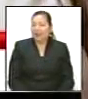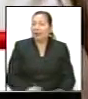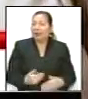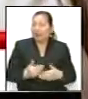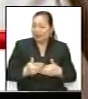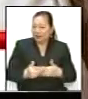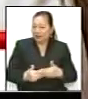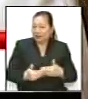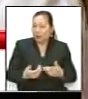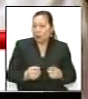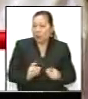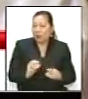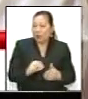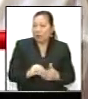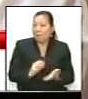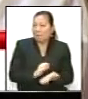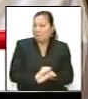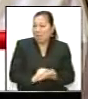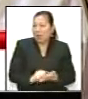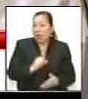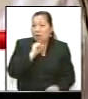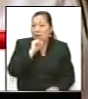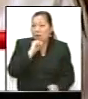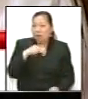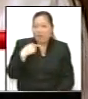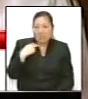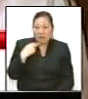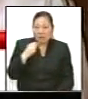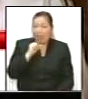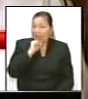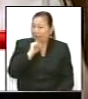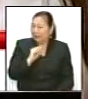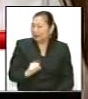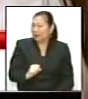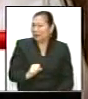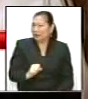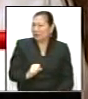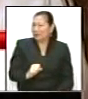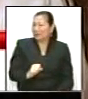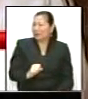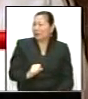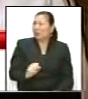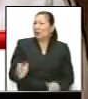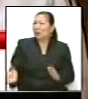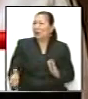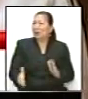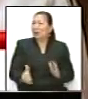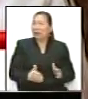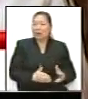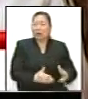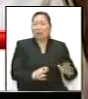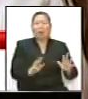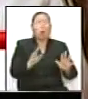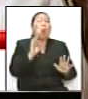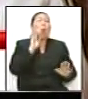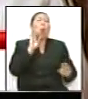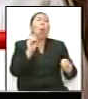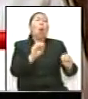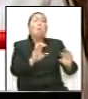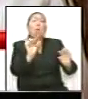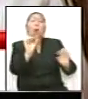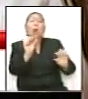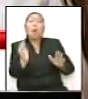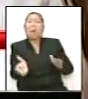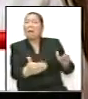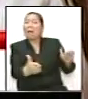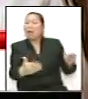alargando los plazos y cuando llega noviembre o diciembre se hace una pequeña limpieza en los ríos, un disimulo en los ríos,